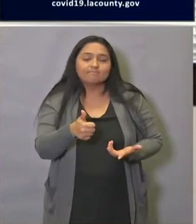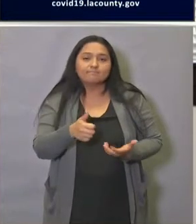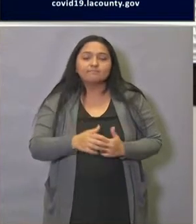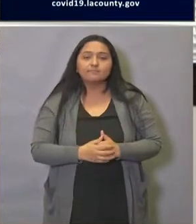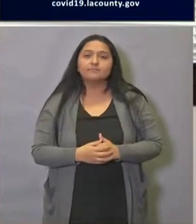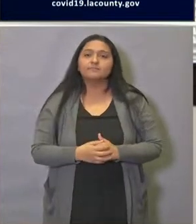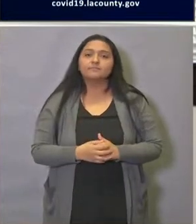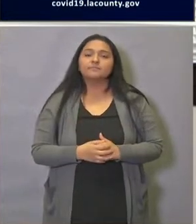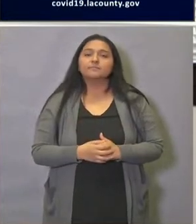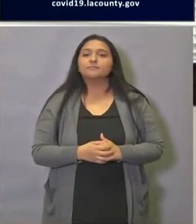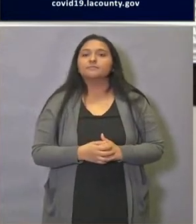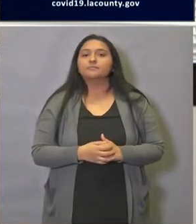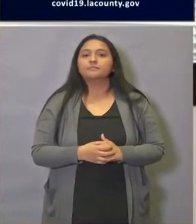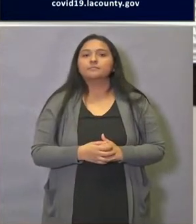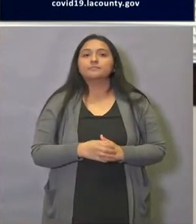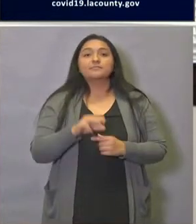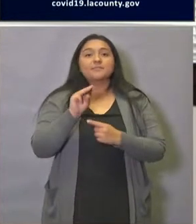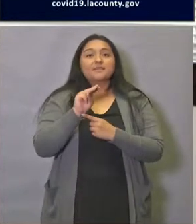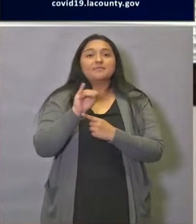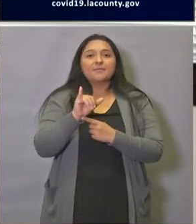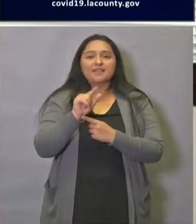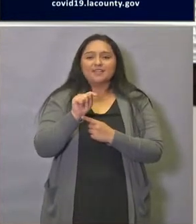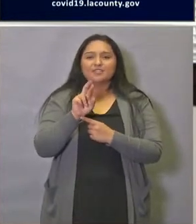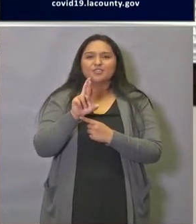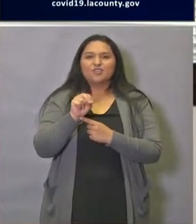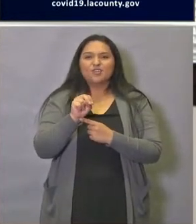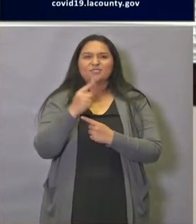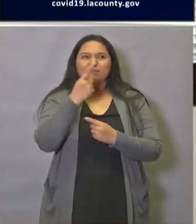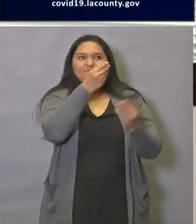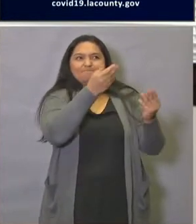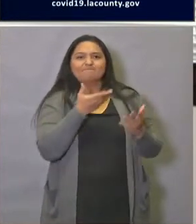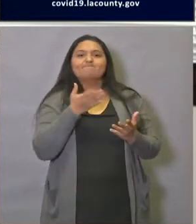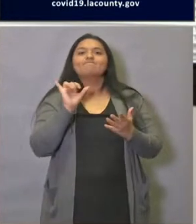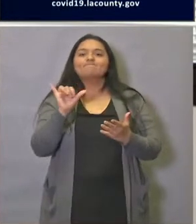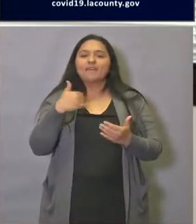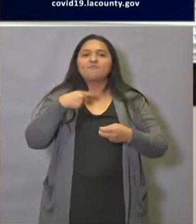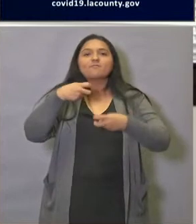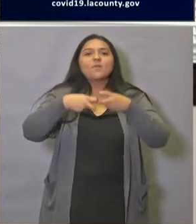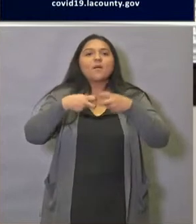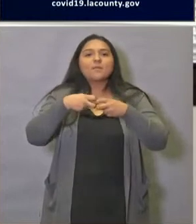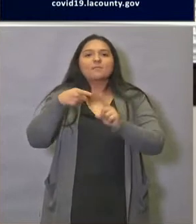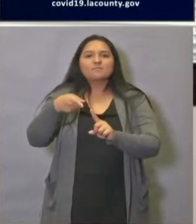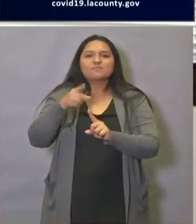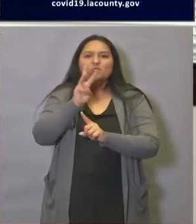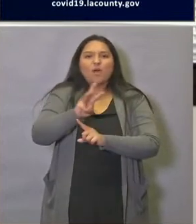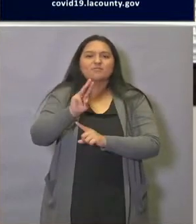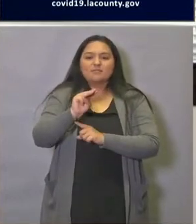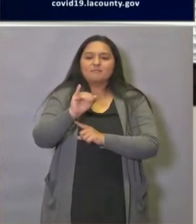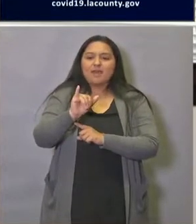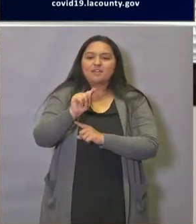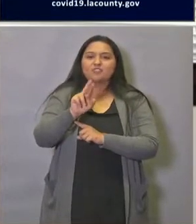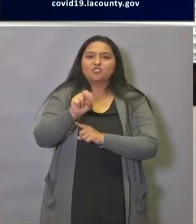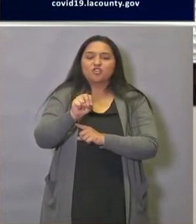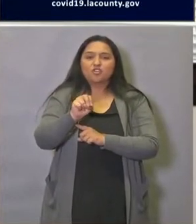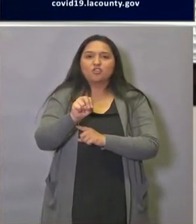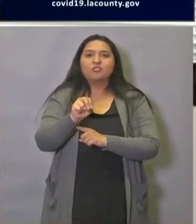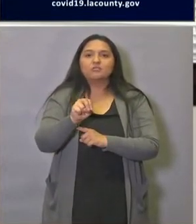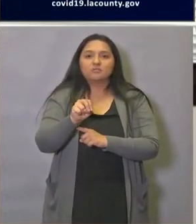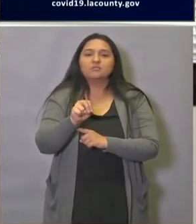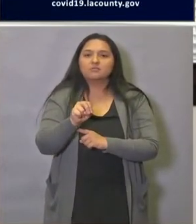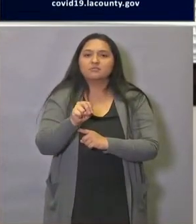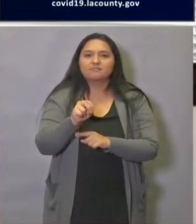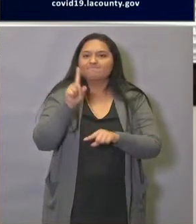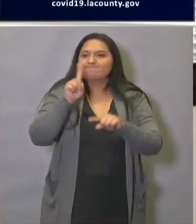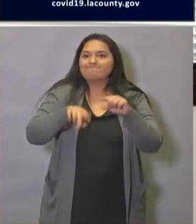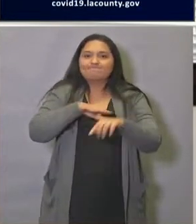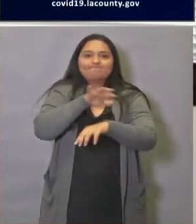de que el sistema MyTurn tiene algunos problemas para permitir que las personas no elegibles hagan citas.